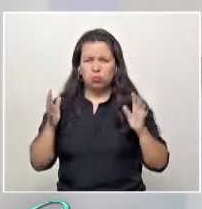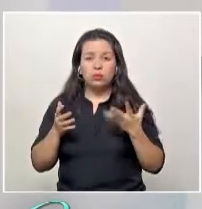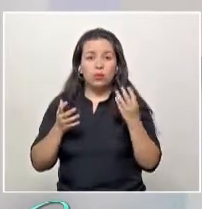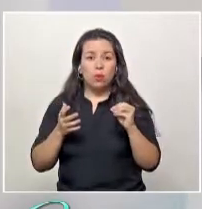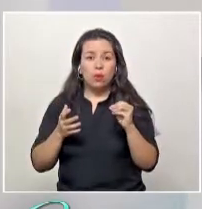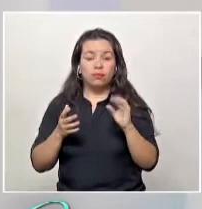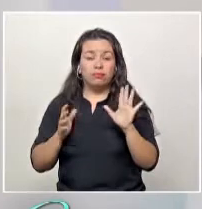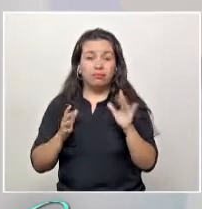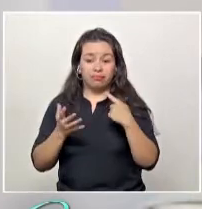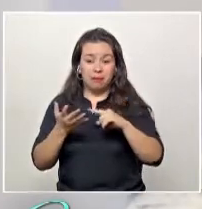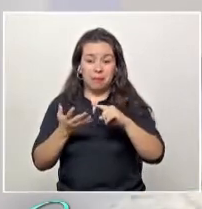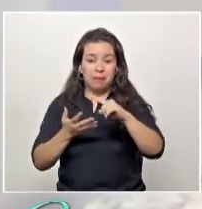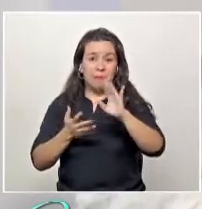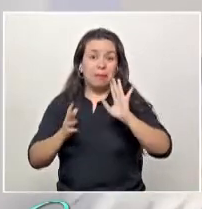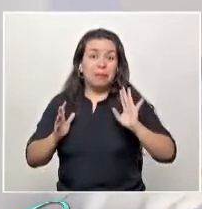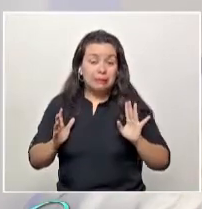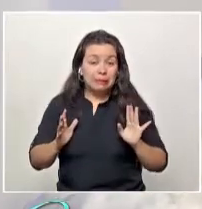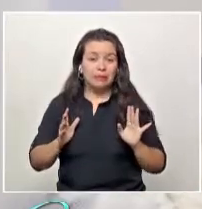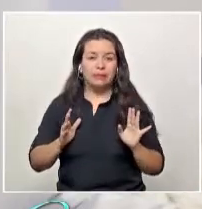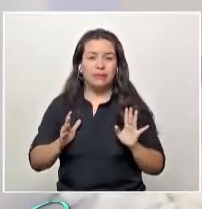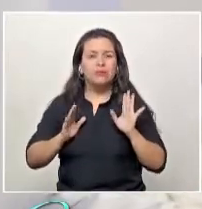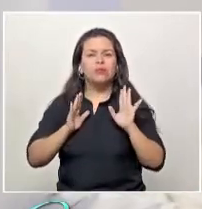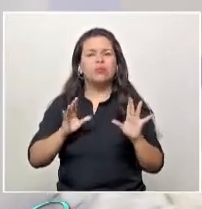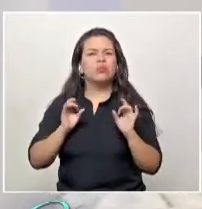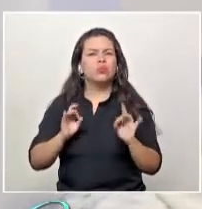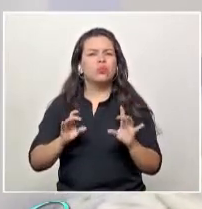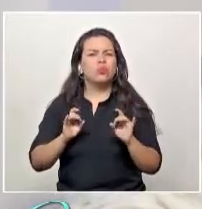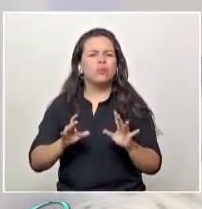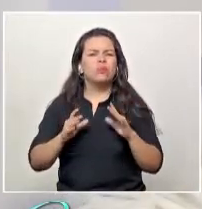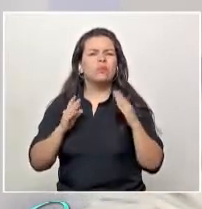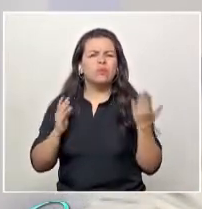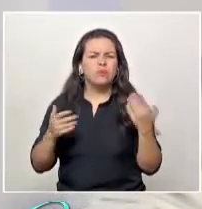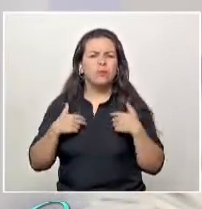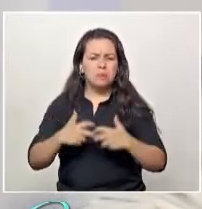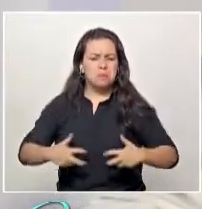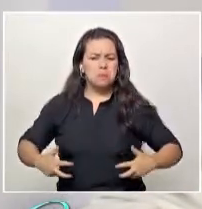causas. Entonces refiere un dolor a nivel